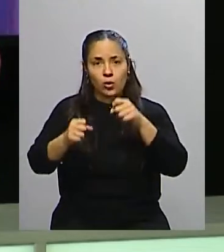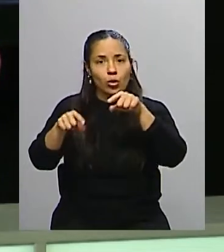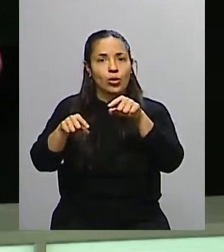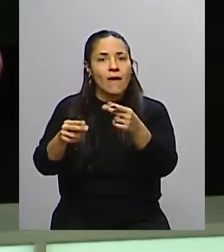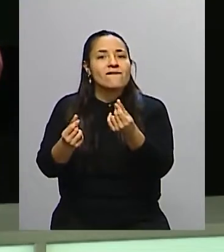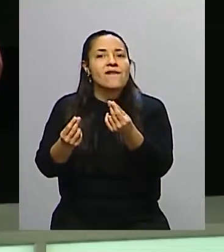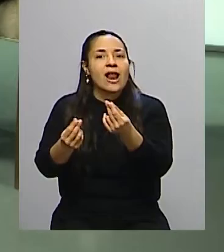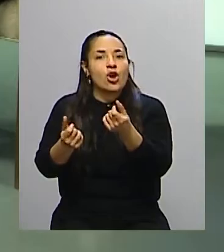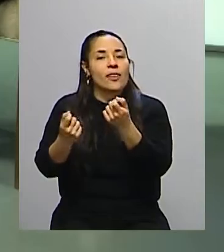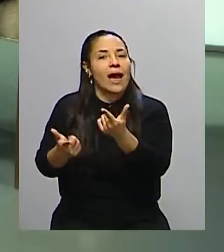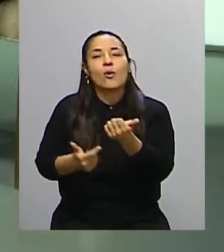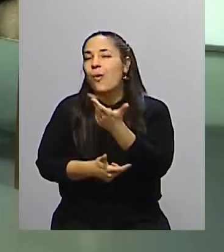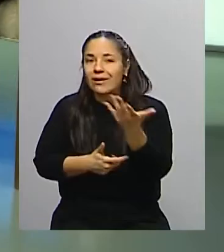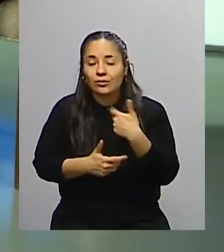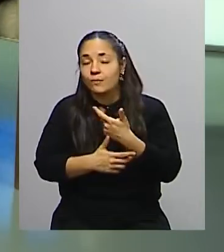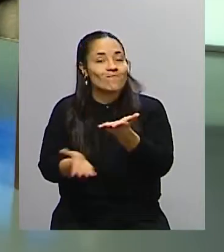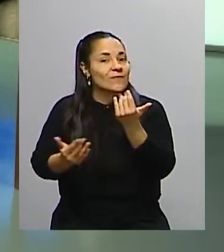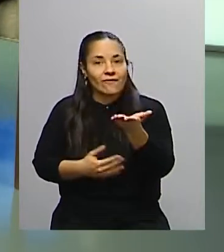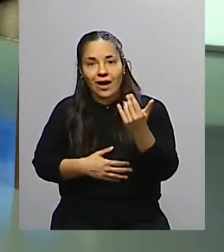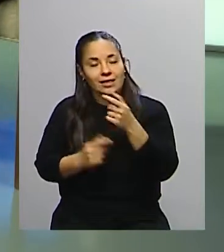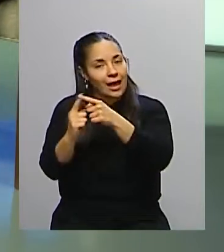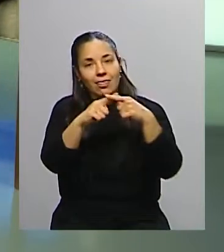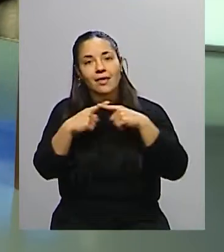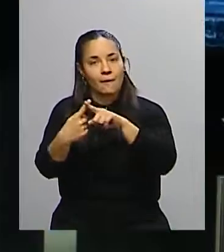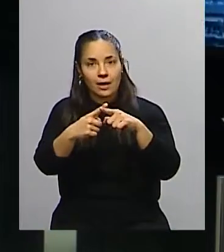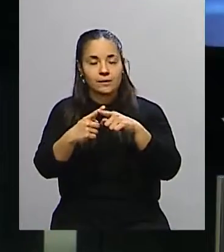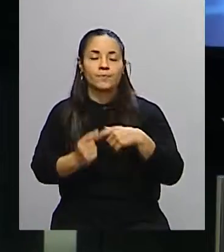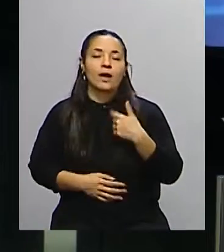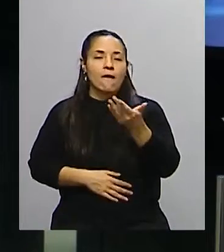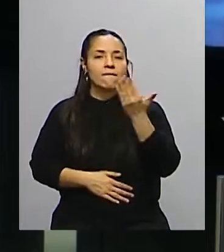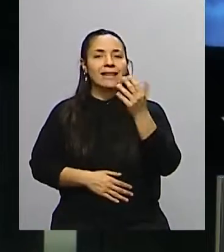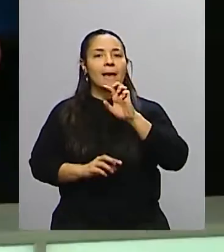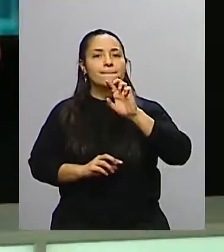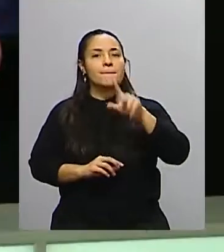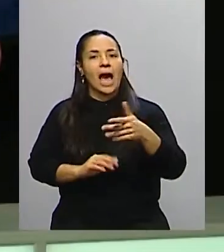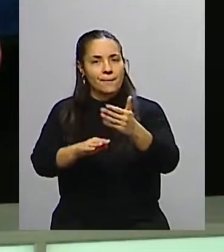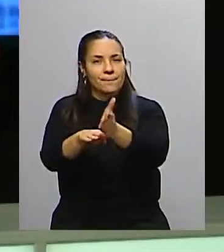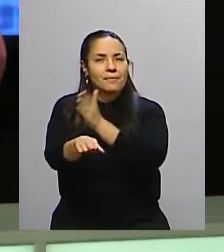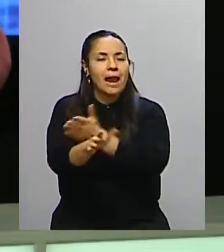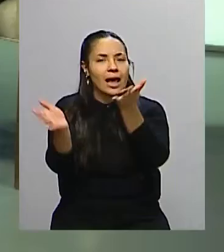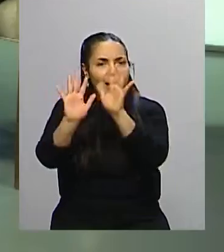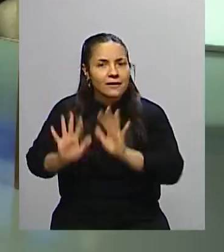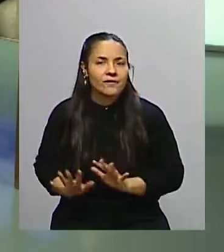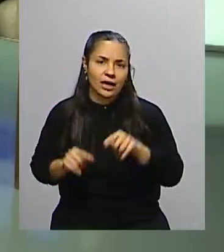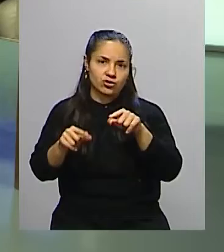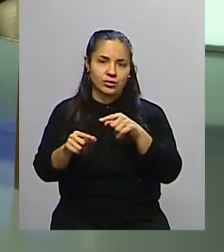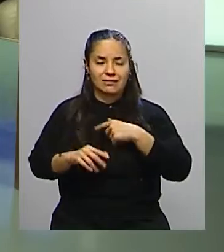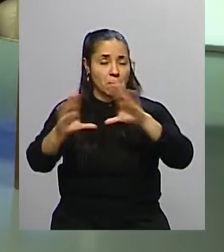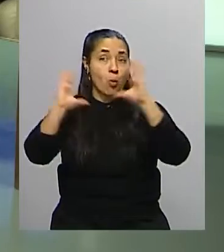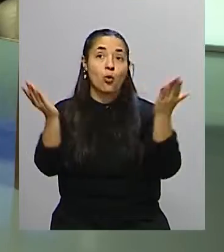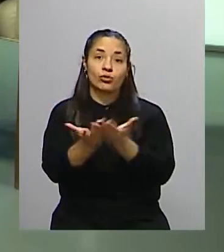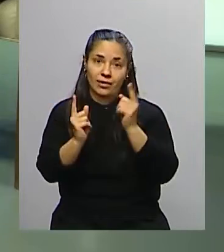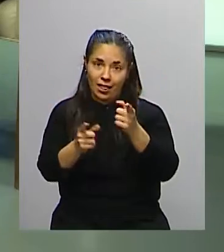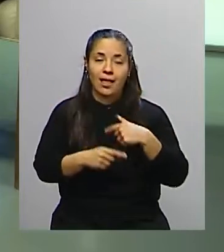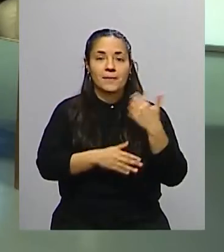también? Hay una falta de, quizás, de planificación a nivel, si podríamos decir, mundial, porque de hecho la investigación y desarrollo se hace en